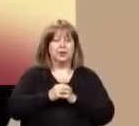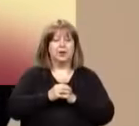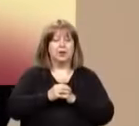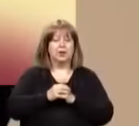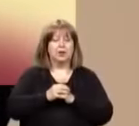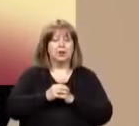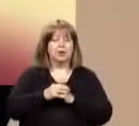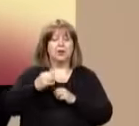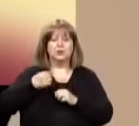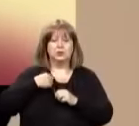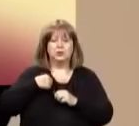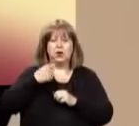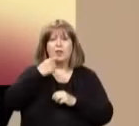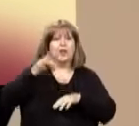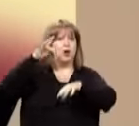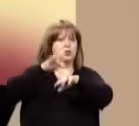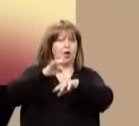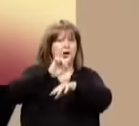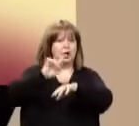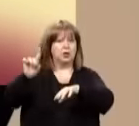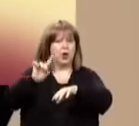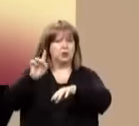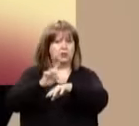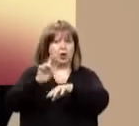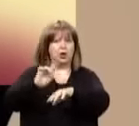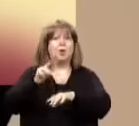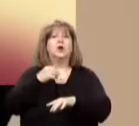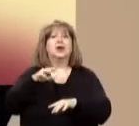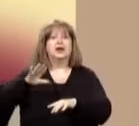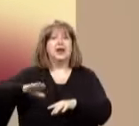había fallecido y me dijo que no lo tocara porque no podía tocarlo.